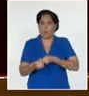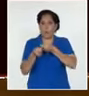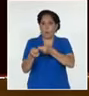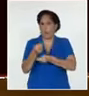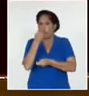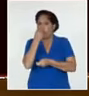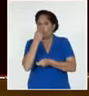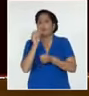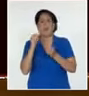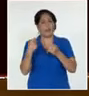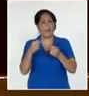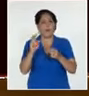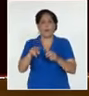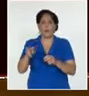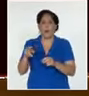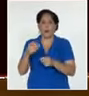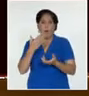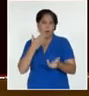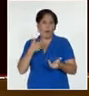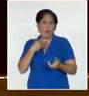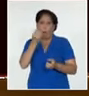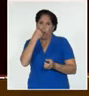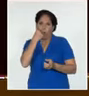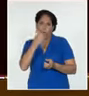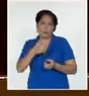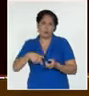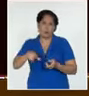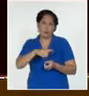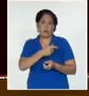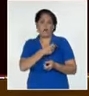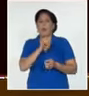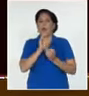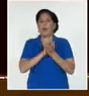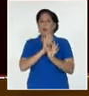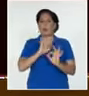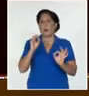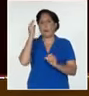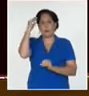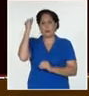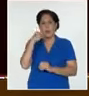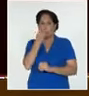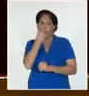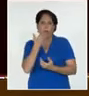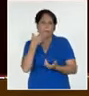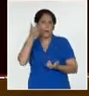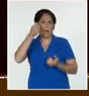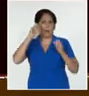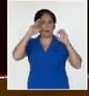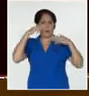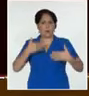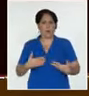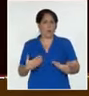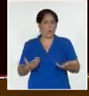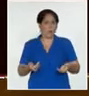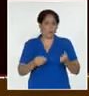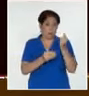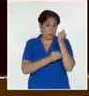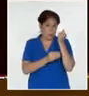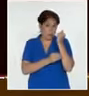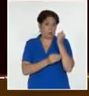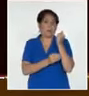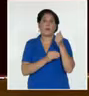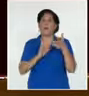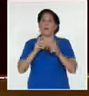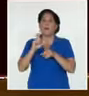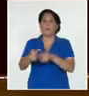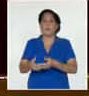sea, la soberanía alimentaria y la educación nutricional en la comunidad, el potenciar los sistemas